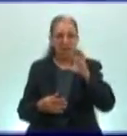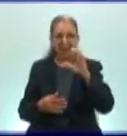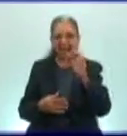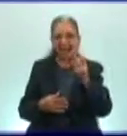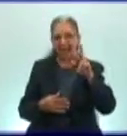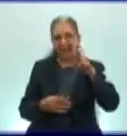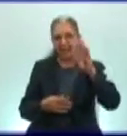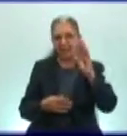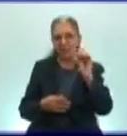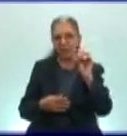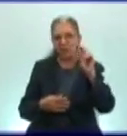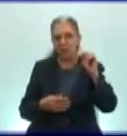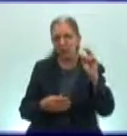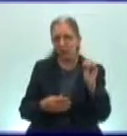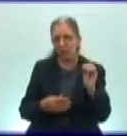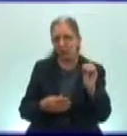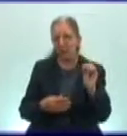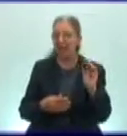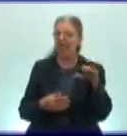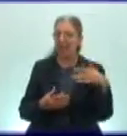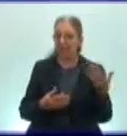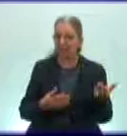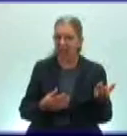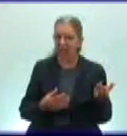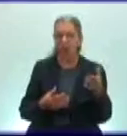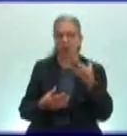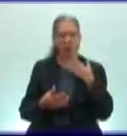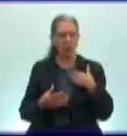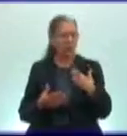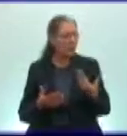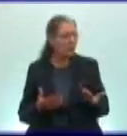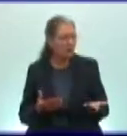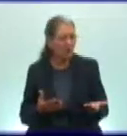carbono. Observen la composición de estos núcleos.